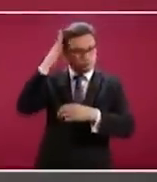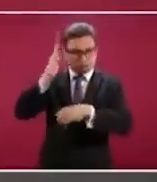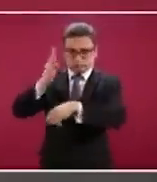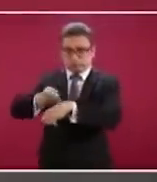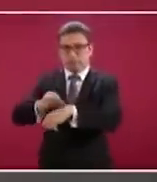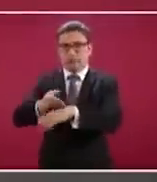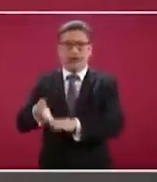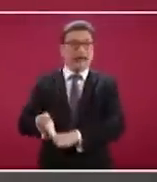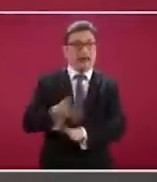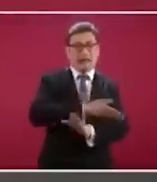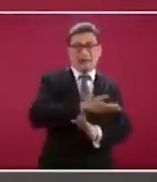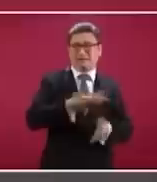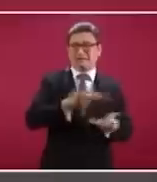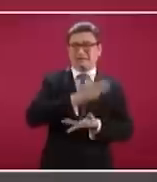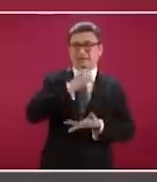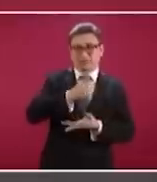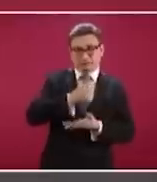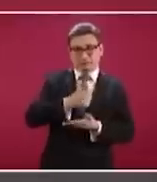antes.